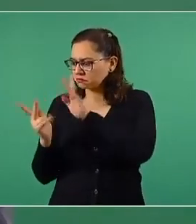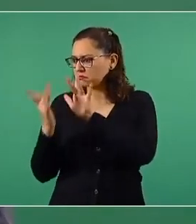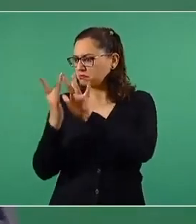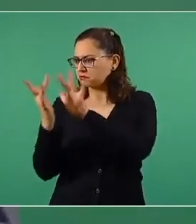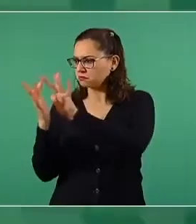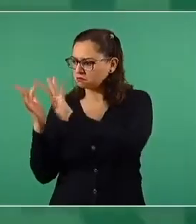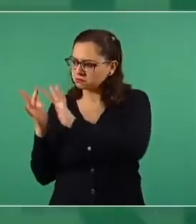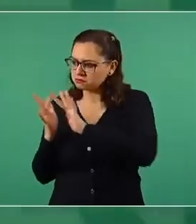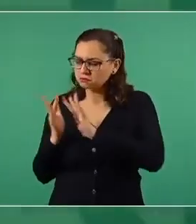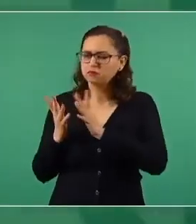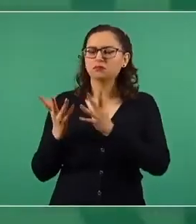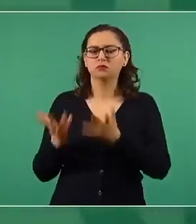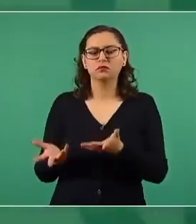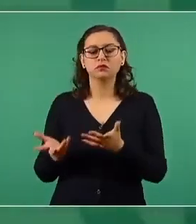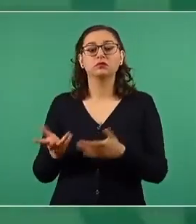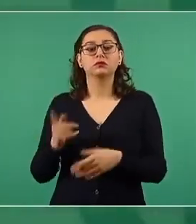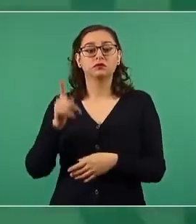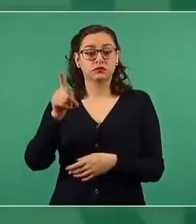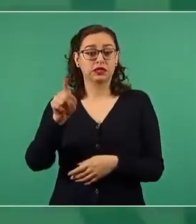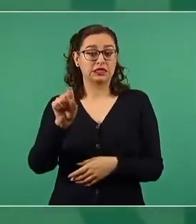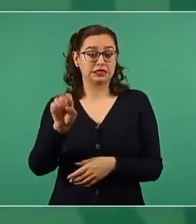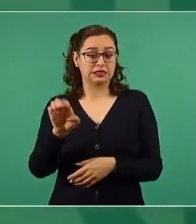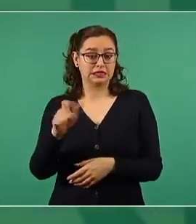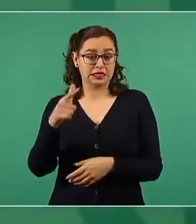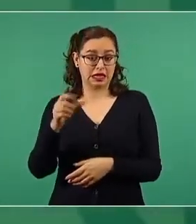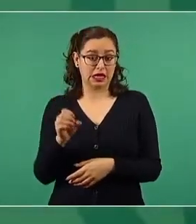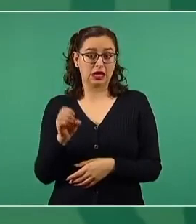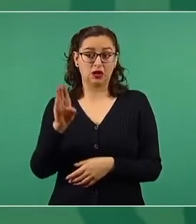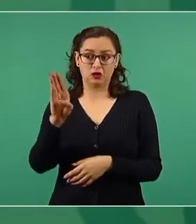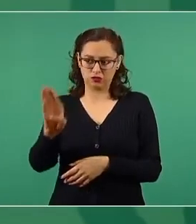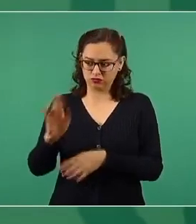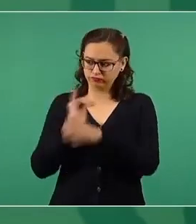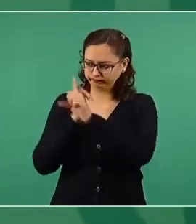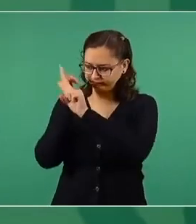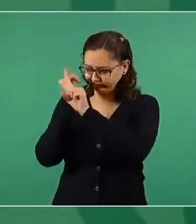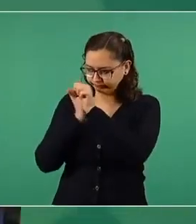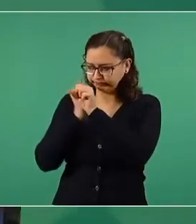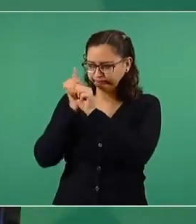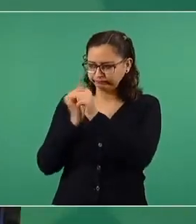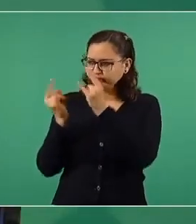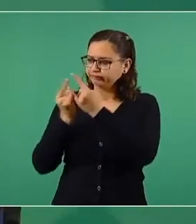un trabajo muy bueno, que es una relatoría,